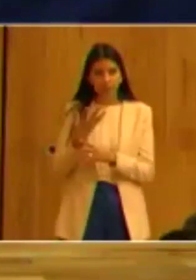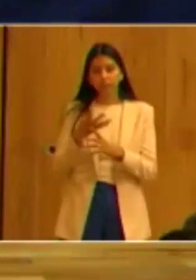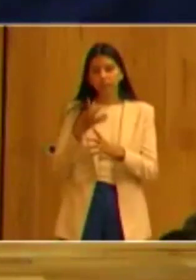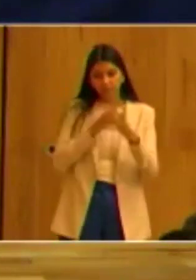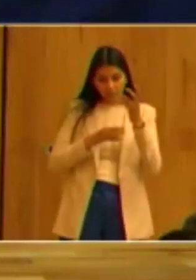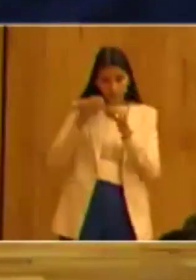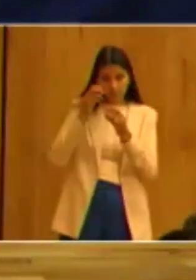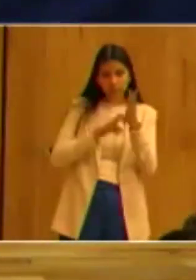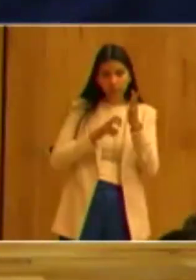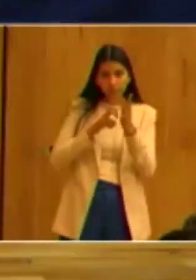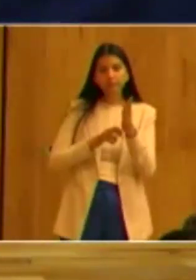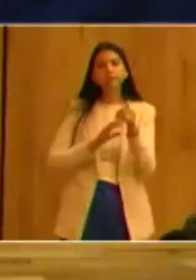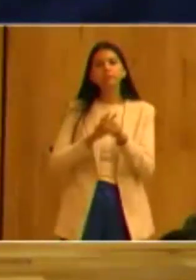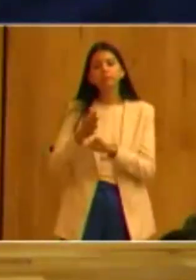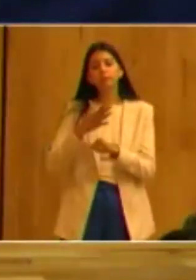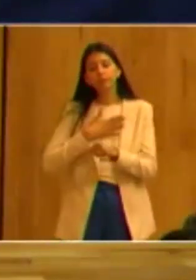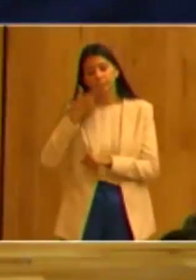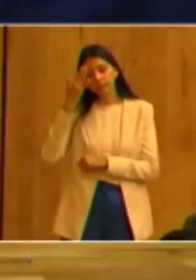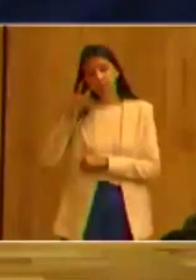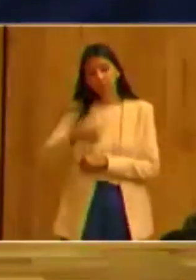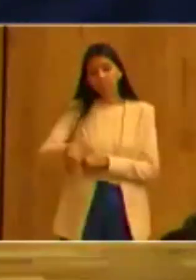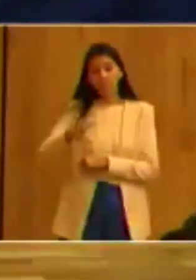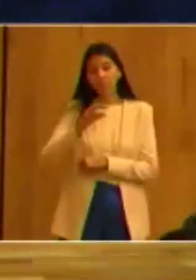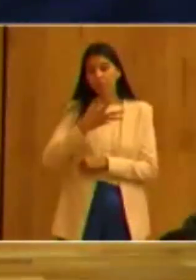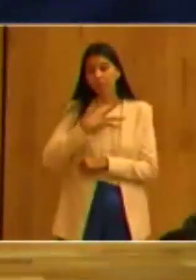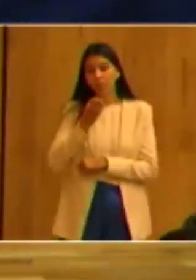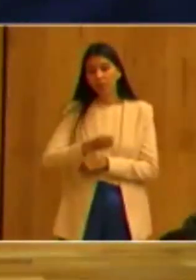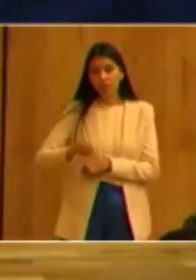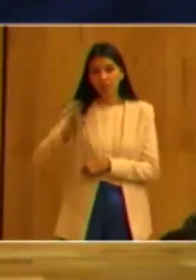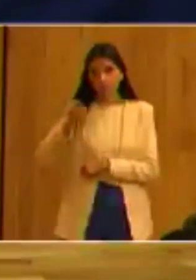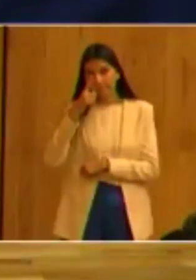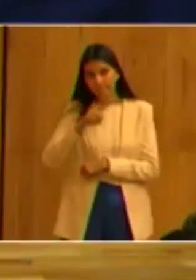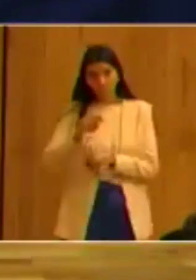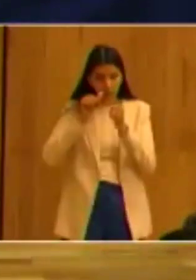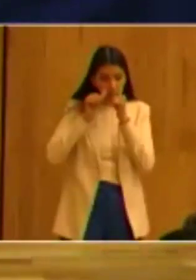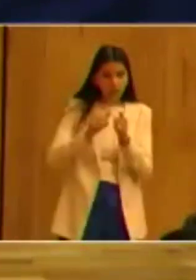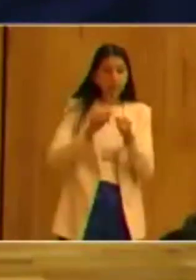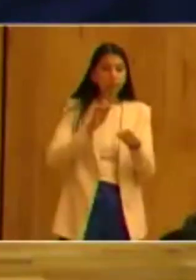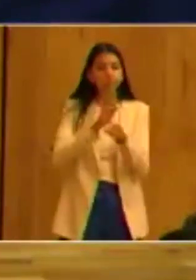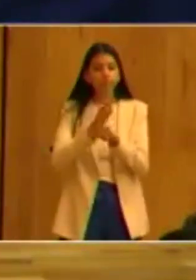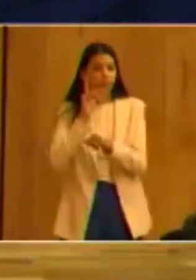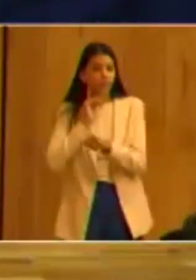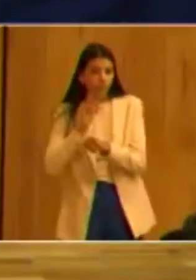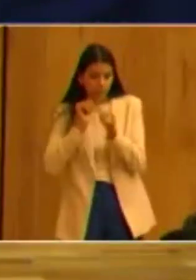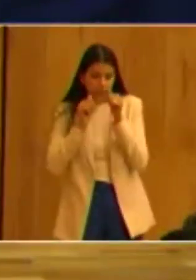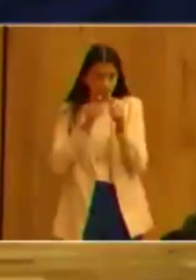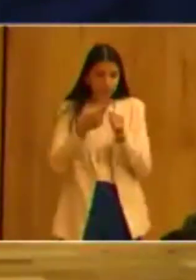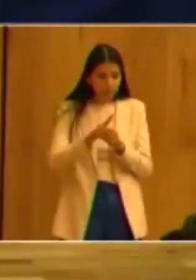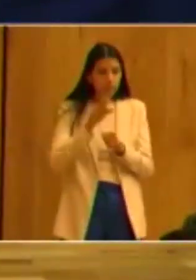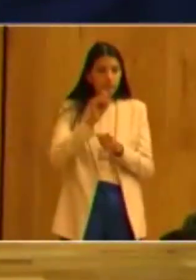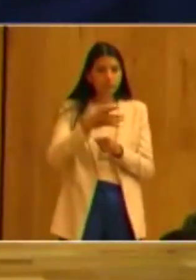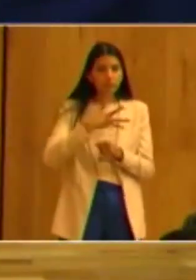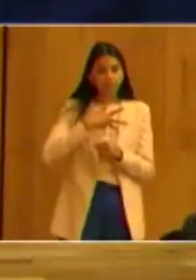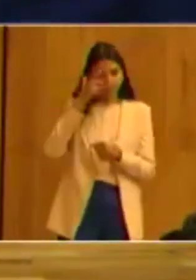de, yo sé que ellos no tienen esta obligación de juzgar con perspectiva de género, pero sí que tengan esta conciencia de